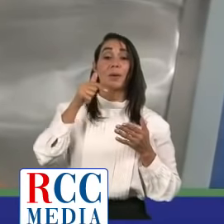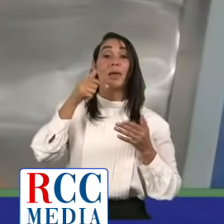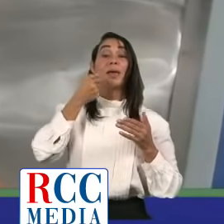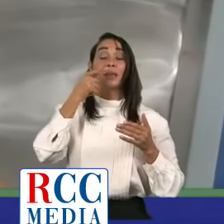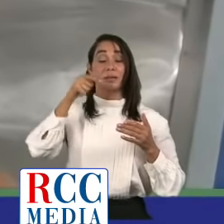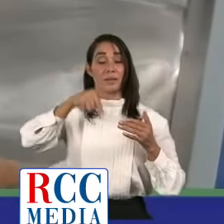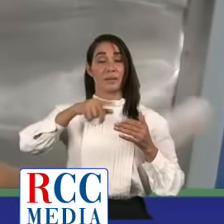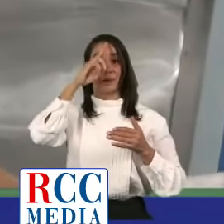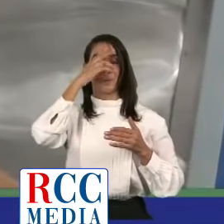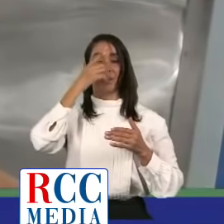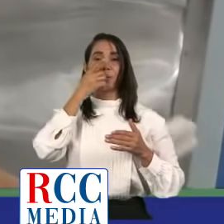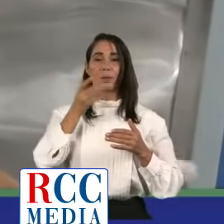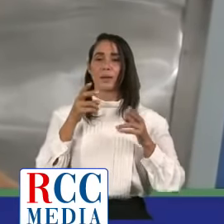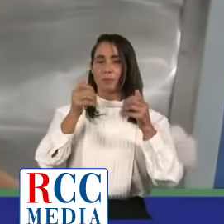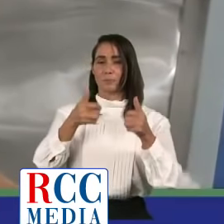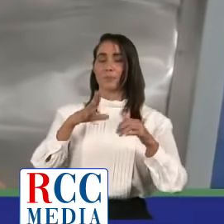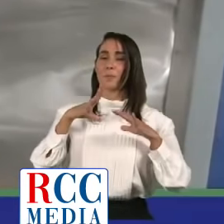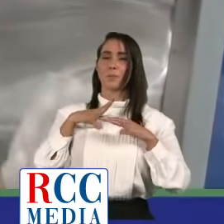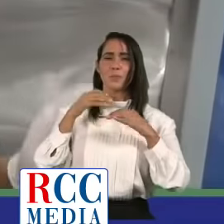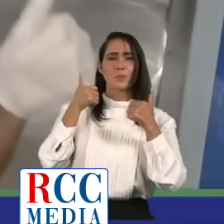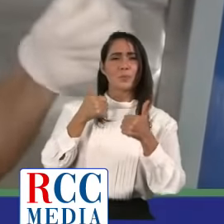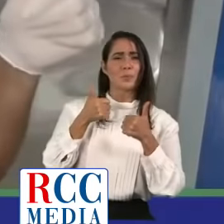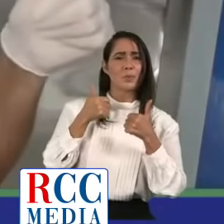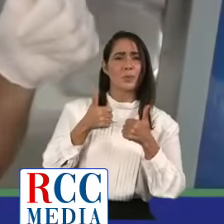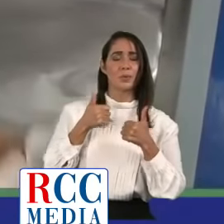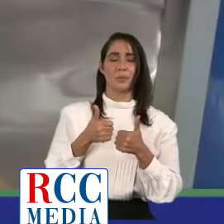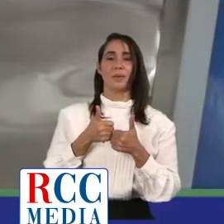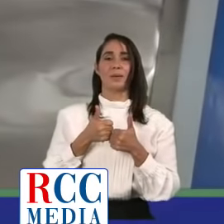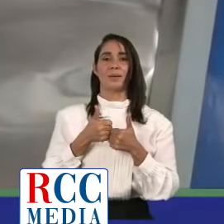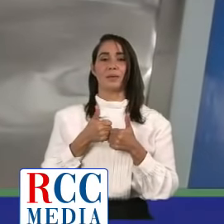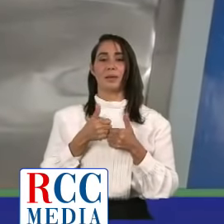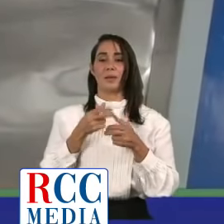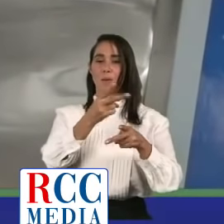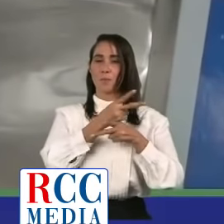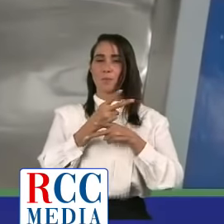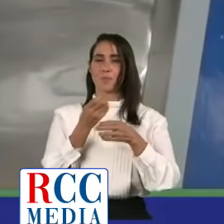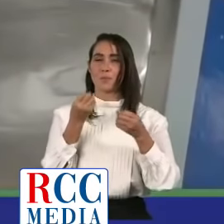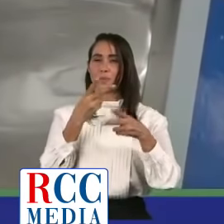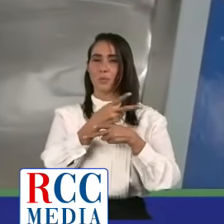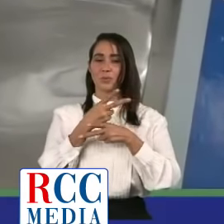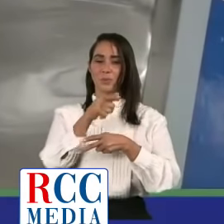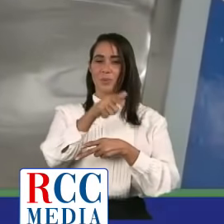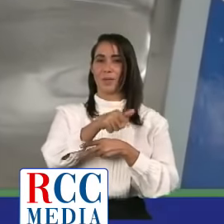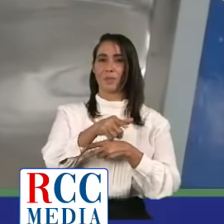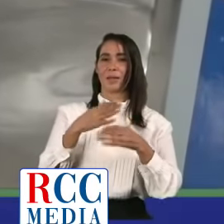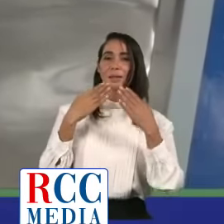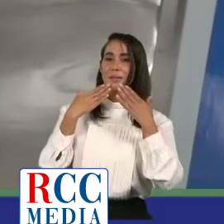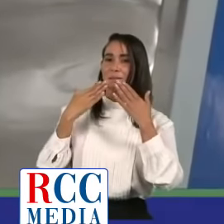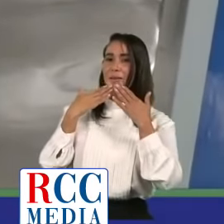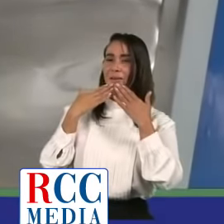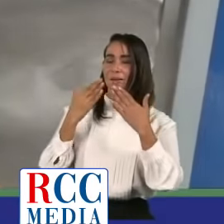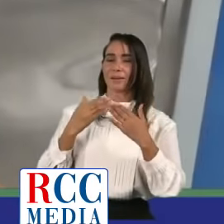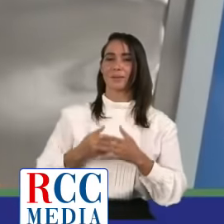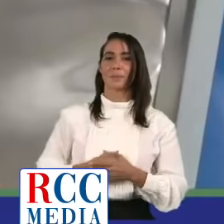bien. El personal del hospital was muy grande. Gracias.